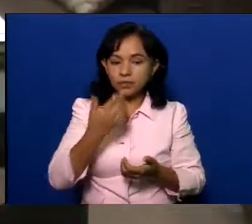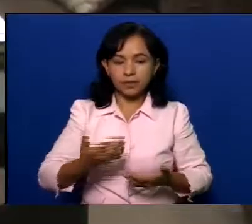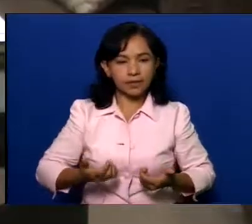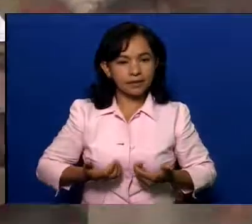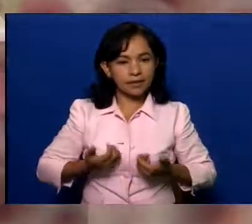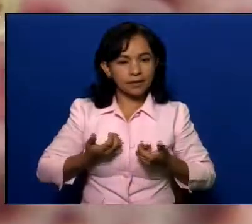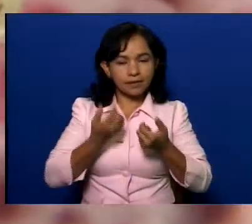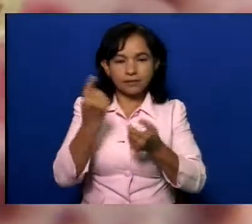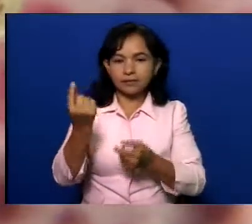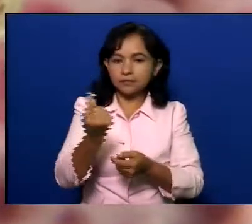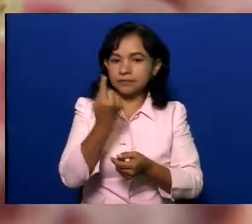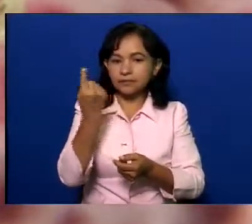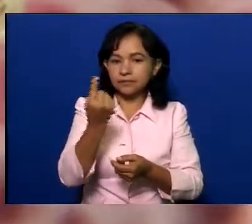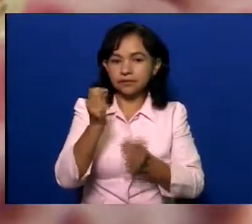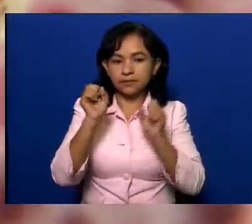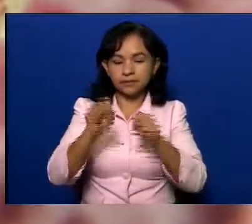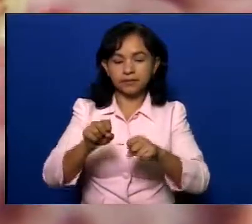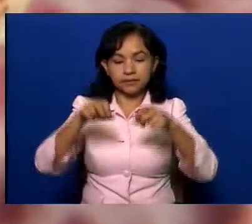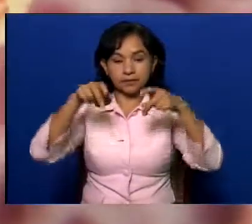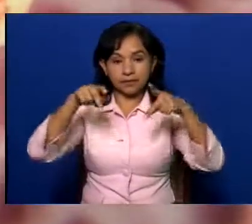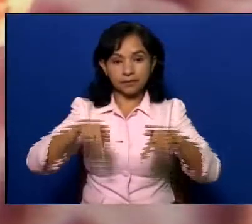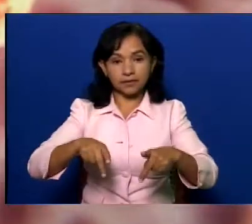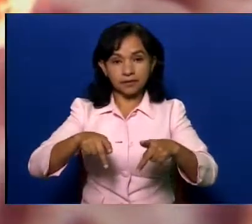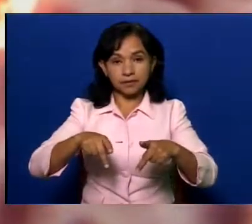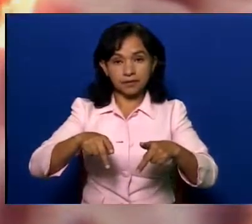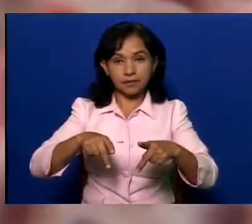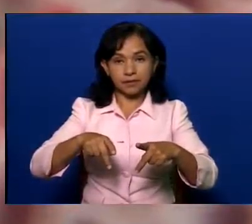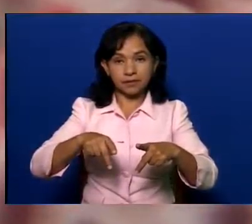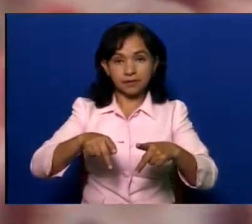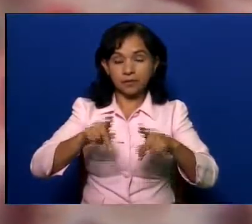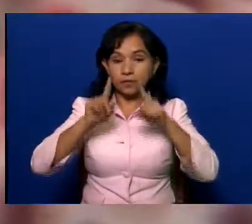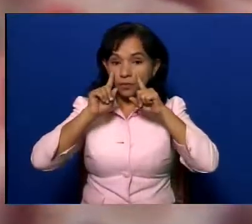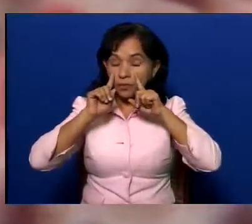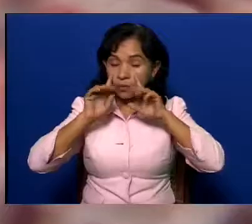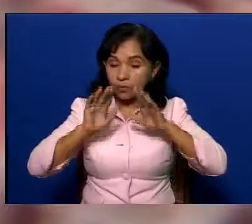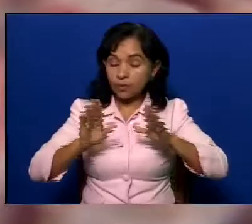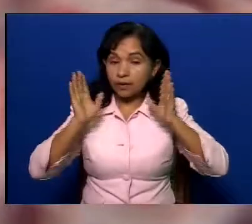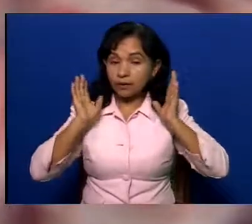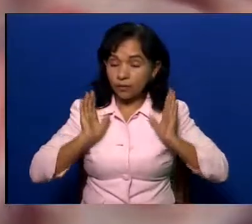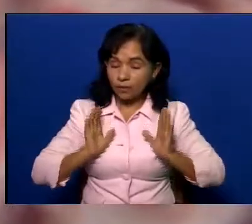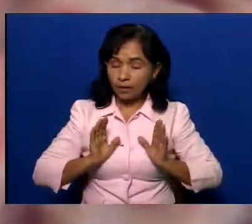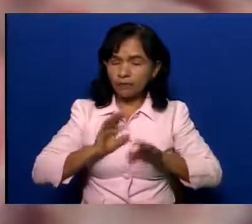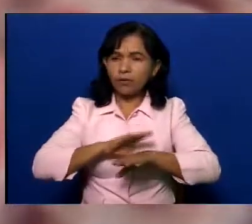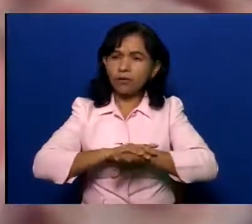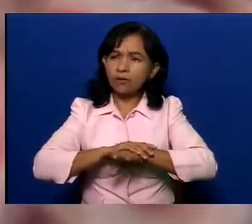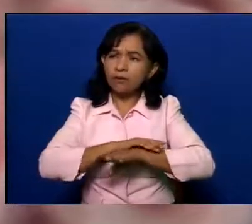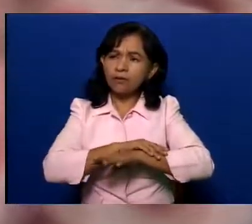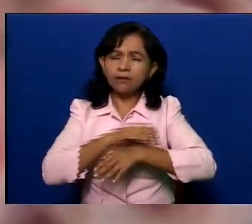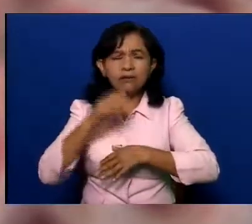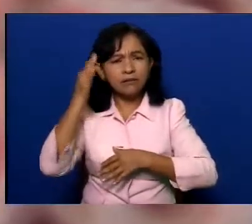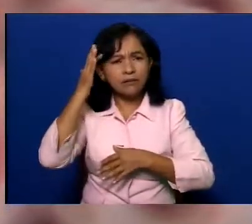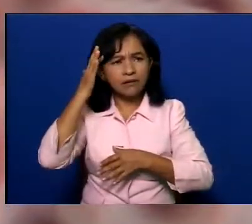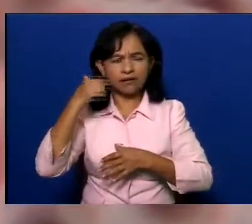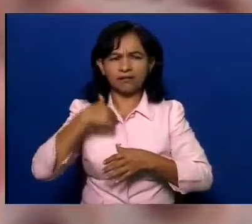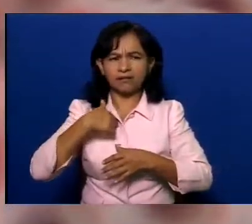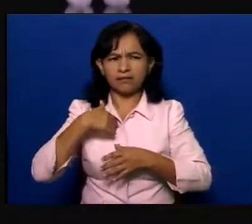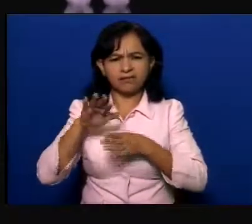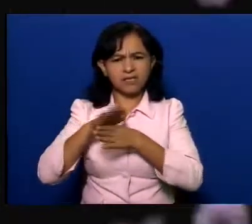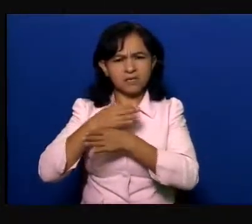y solamente si la persona es muy acuciosa en el cuidado de su cuerpo humano, se da cuenta que algo no está